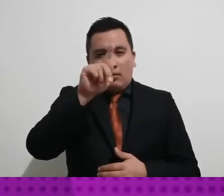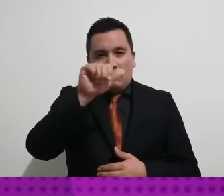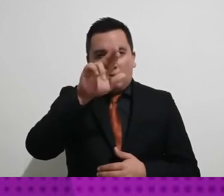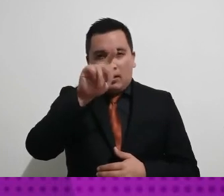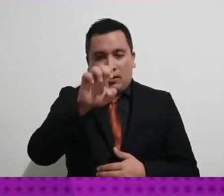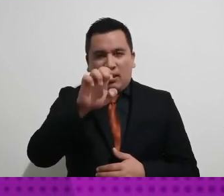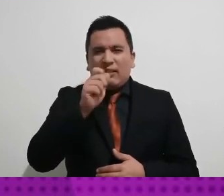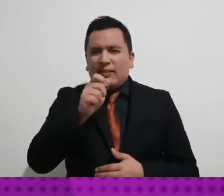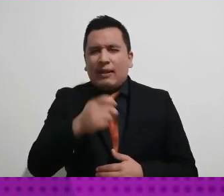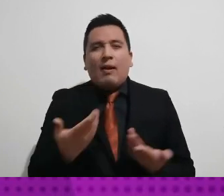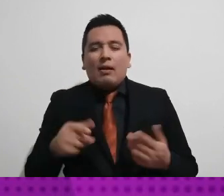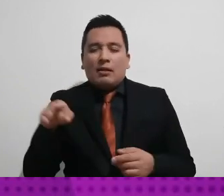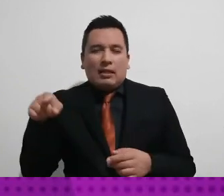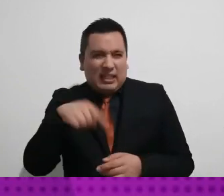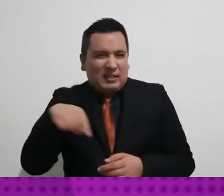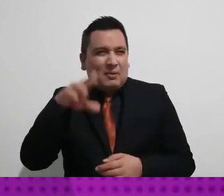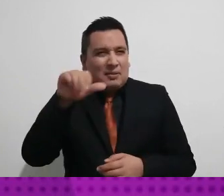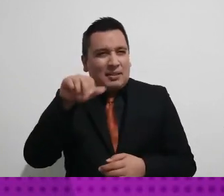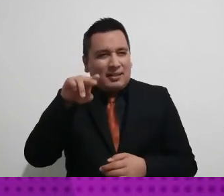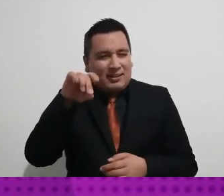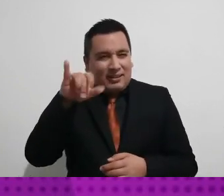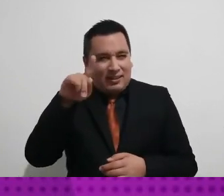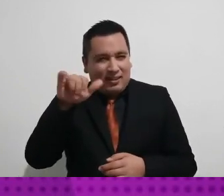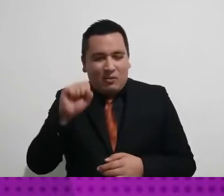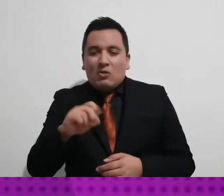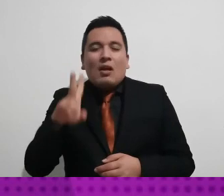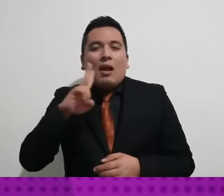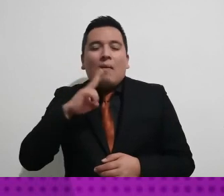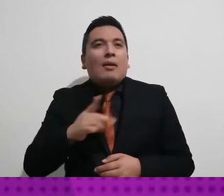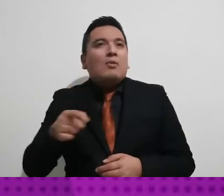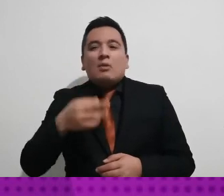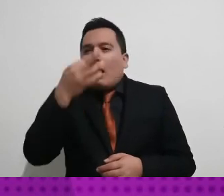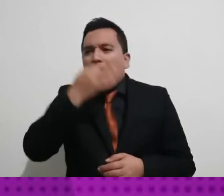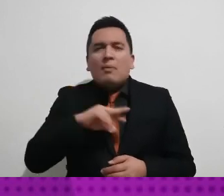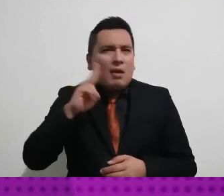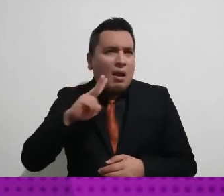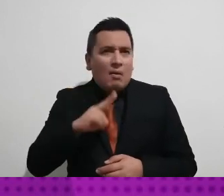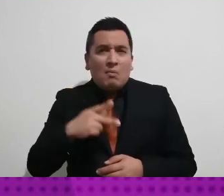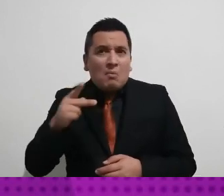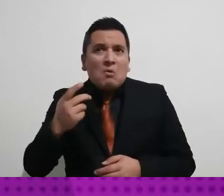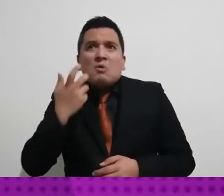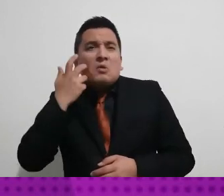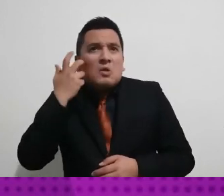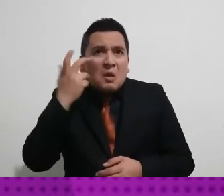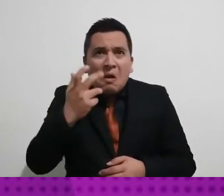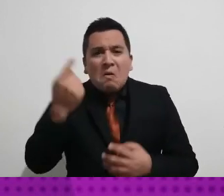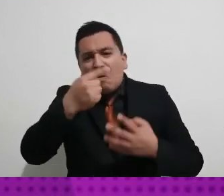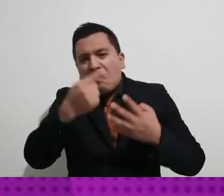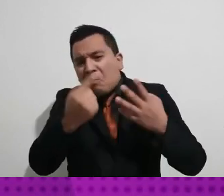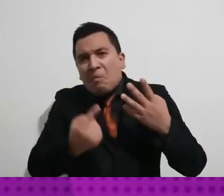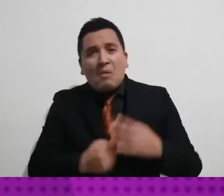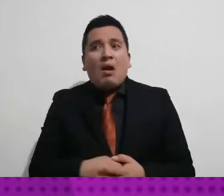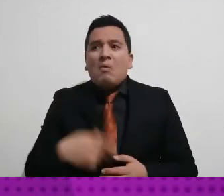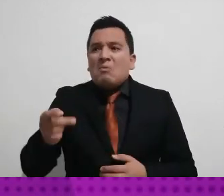objeto que las y los candidatos pues nos informen acerca de cuáles son sus